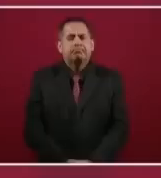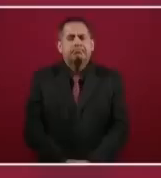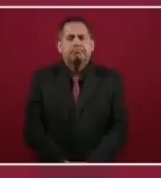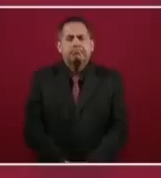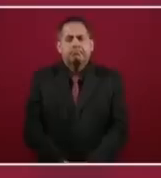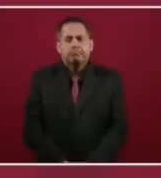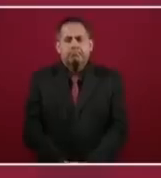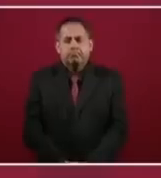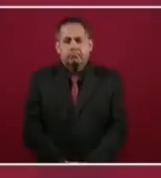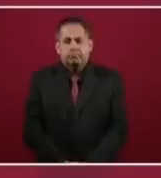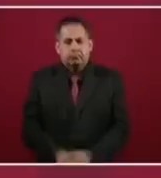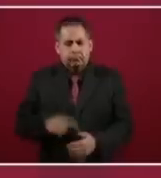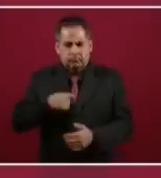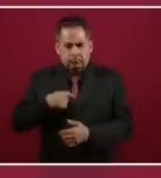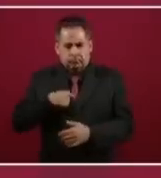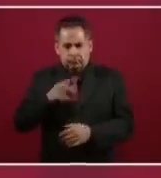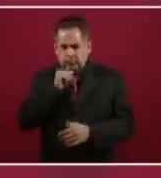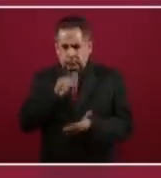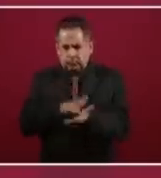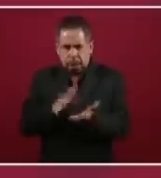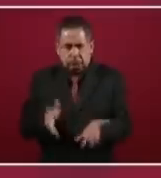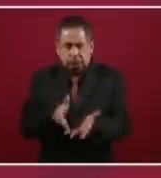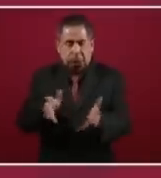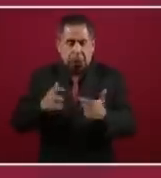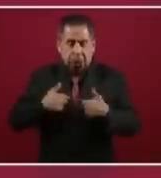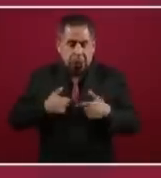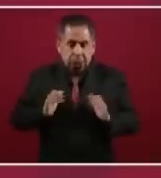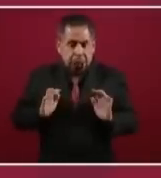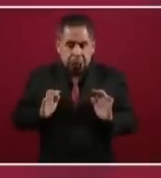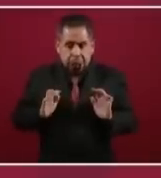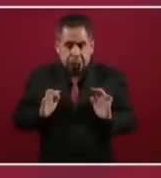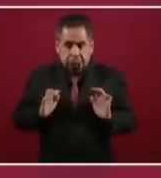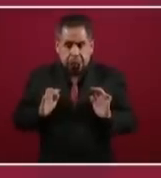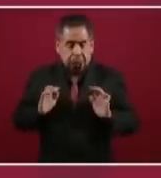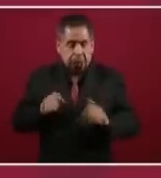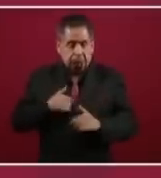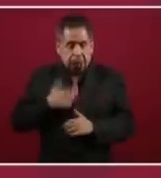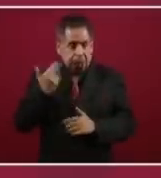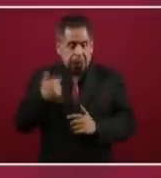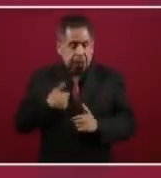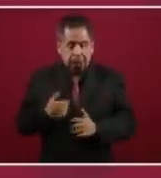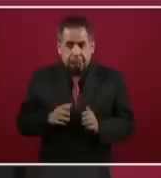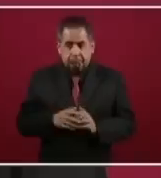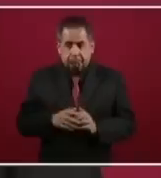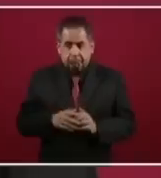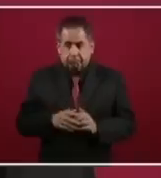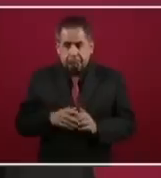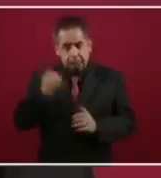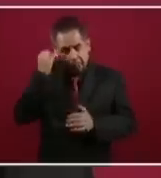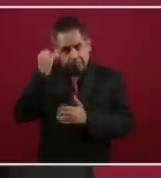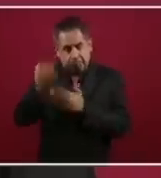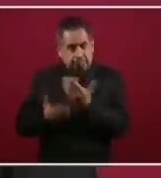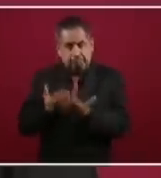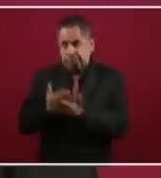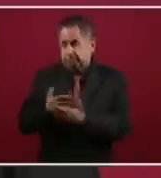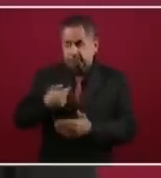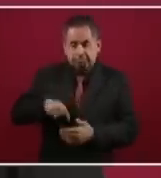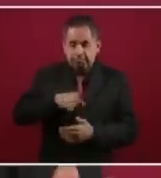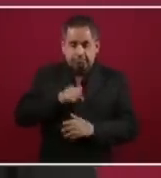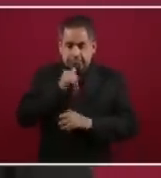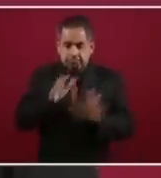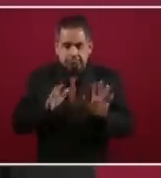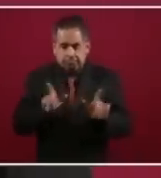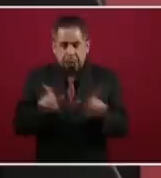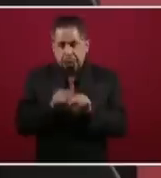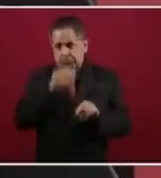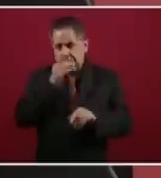Yo no la estoy promoviendo. No. No, no es una iniciativa nuestra, eso es lo